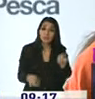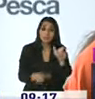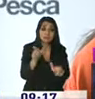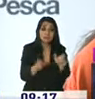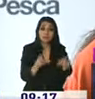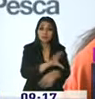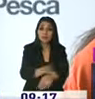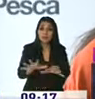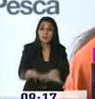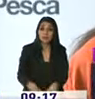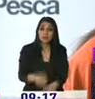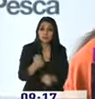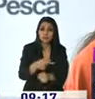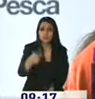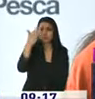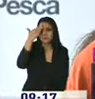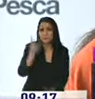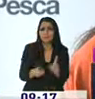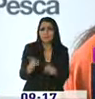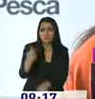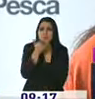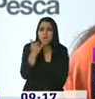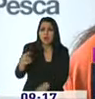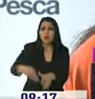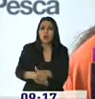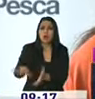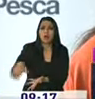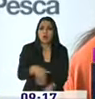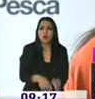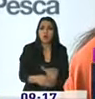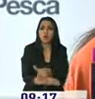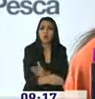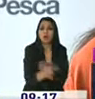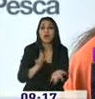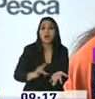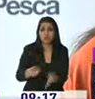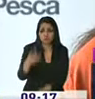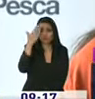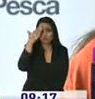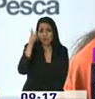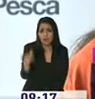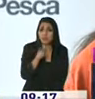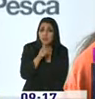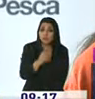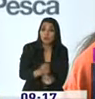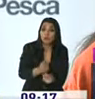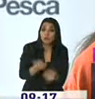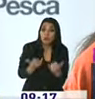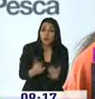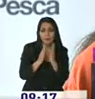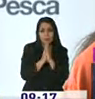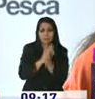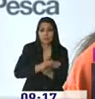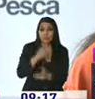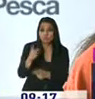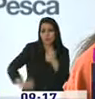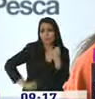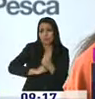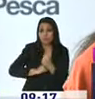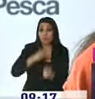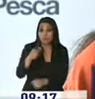agricultores saben quiénes son los que cometen este acto de contrabando, y es por eso que nosotros pedimos que hagan